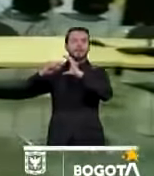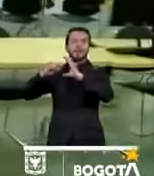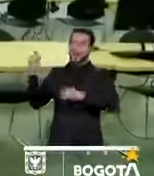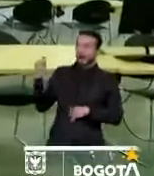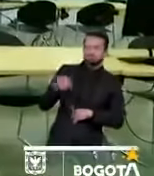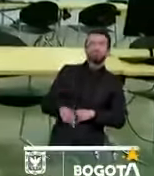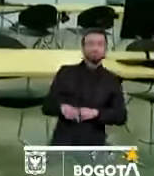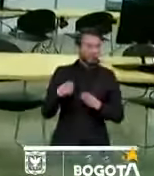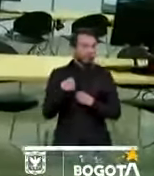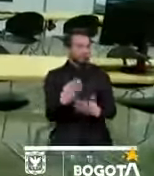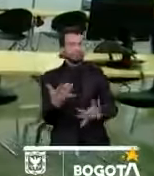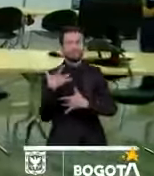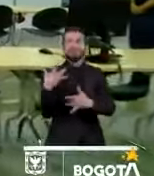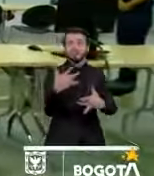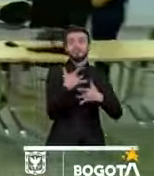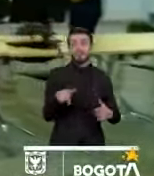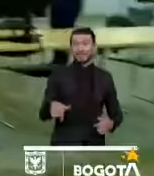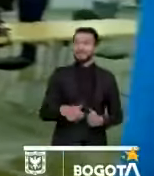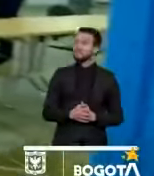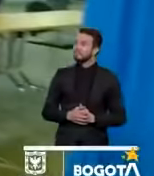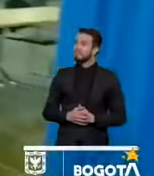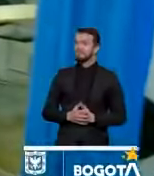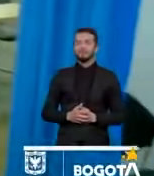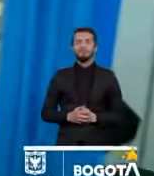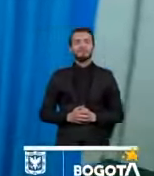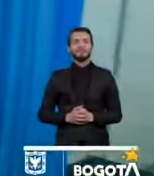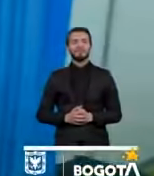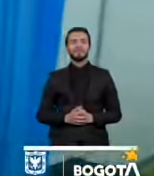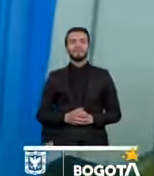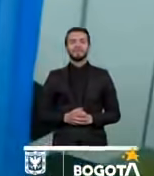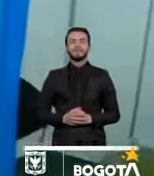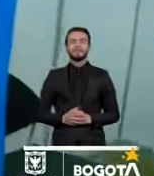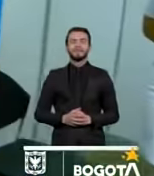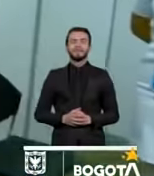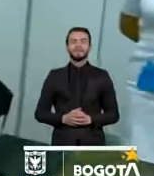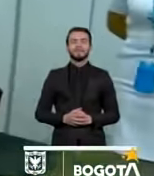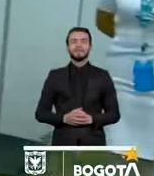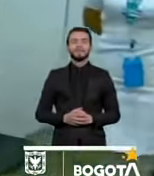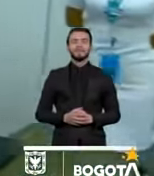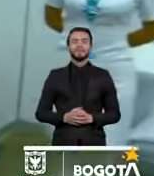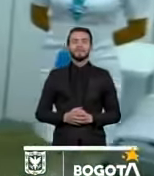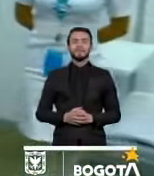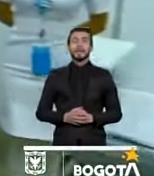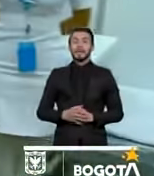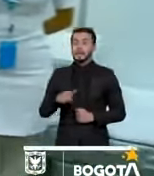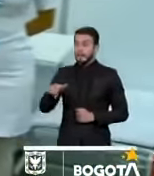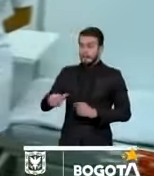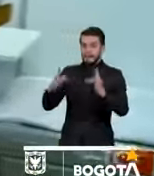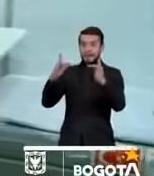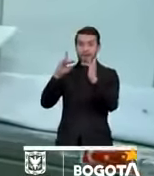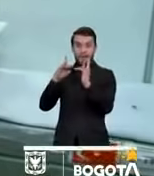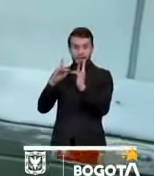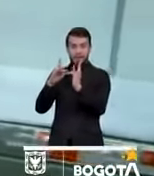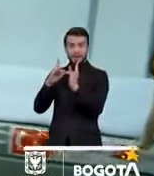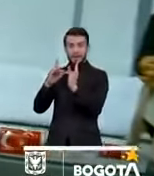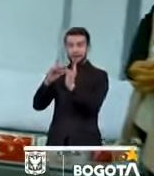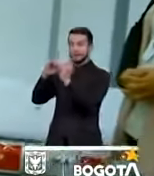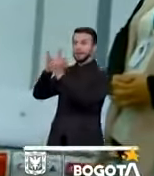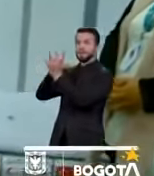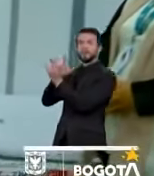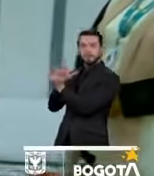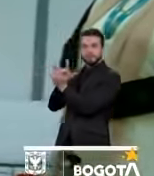instaladas? Sí, sí. Ah, muy bien. Es una cama, la cama hospitalaria, como ustedes ven,